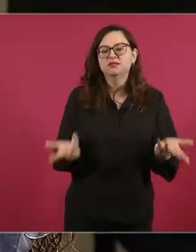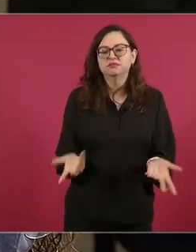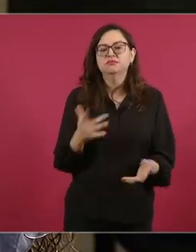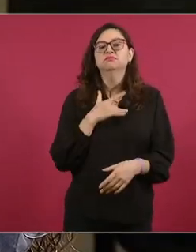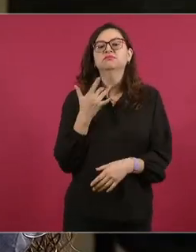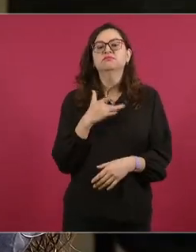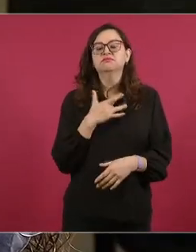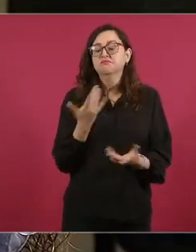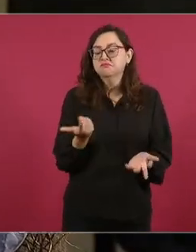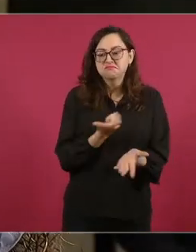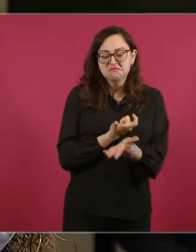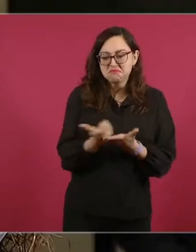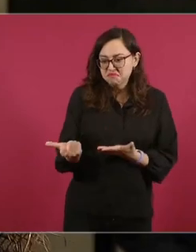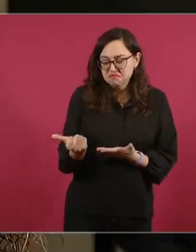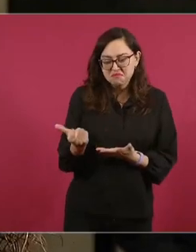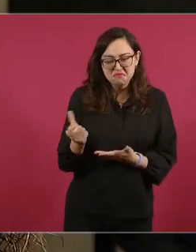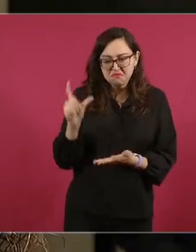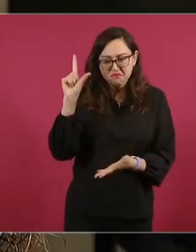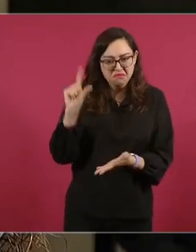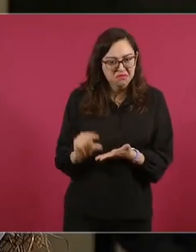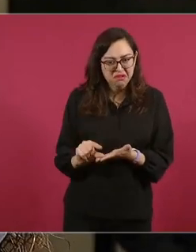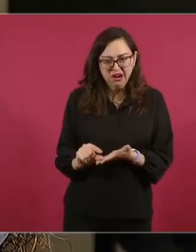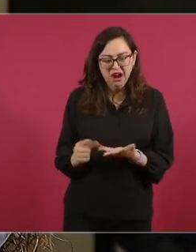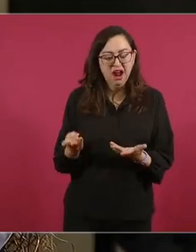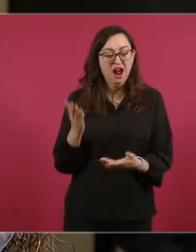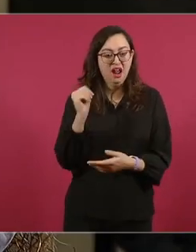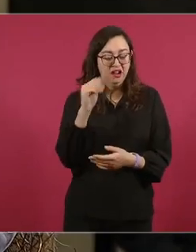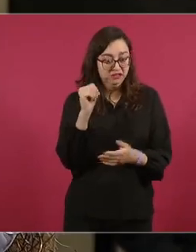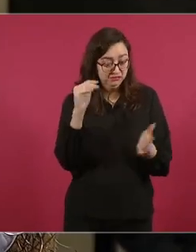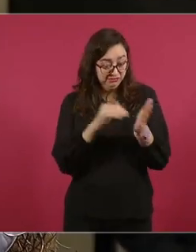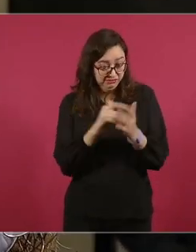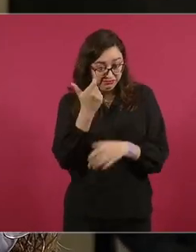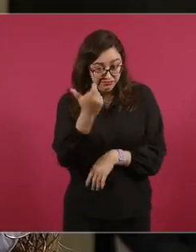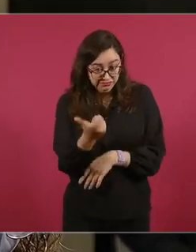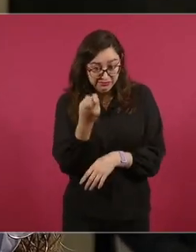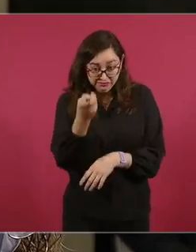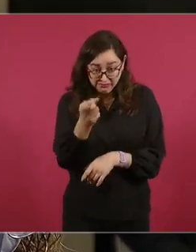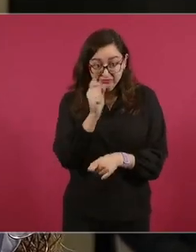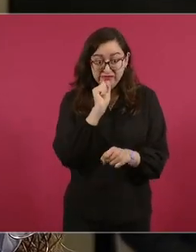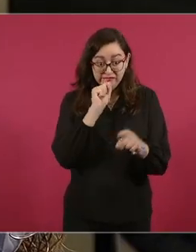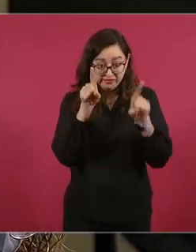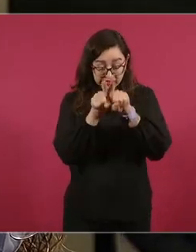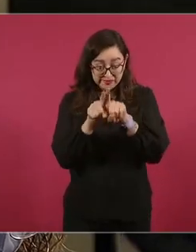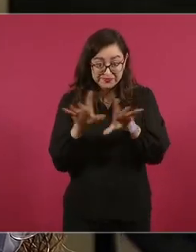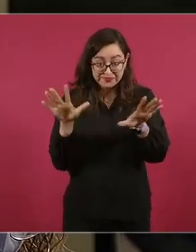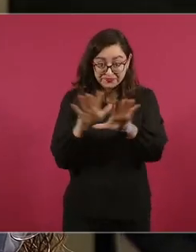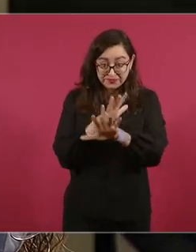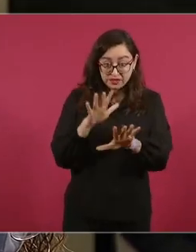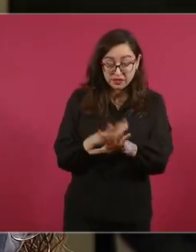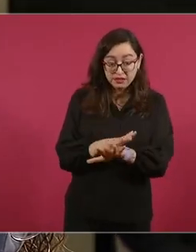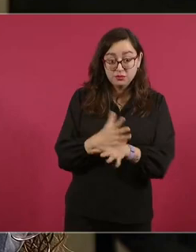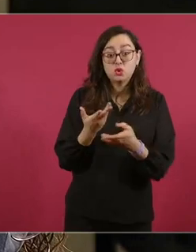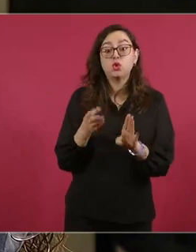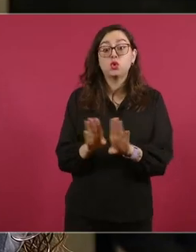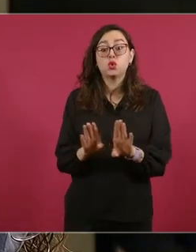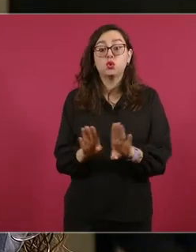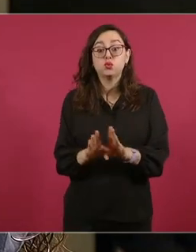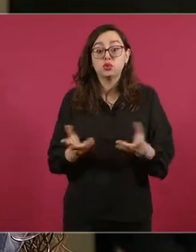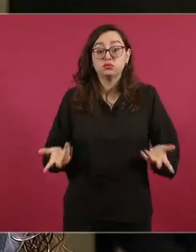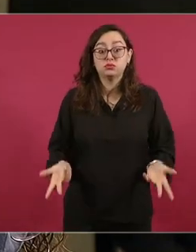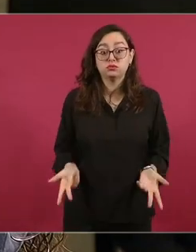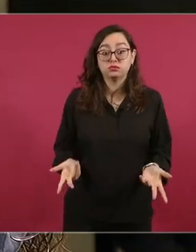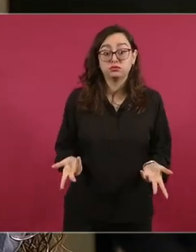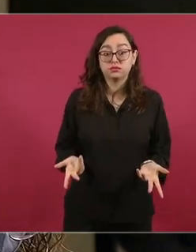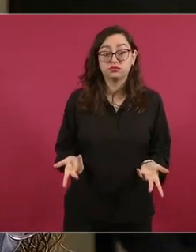Son siempre salarios bases menores a 9,000 pesos. Y obviamente con esta reforma, ojalá, no sé si